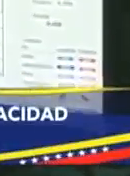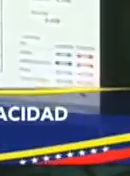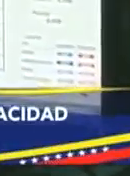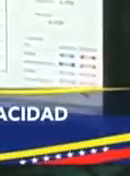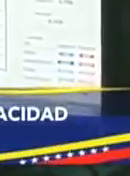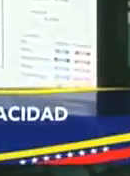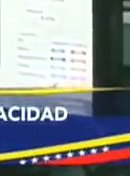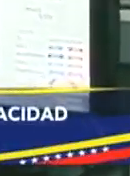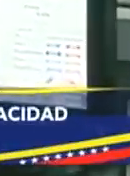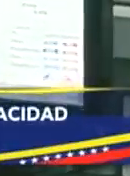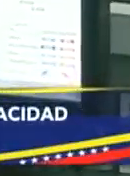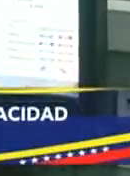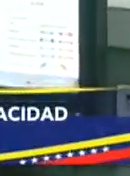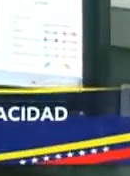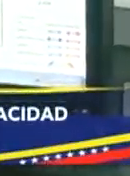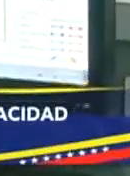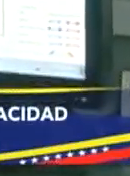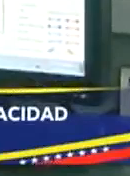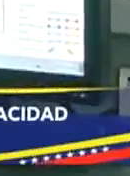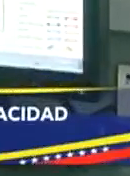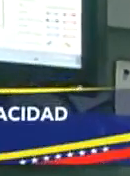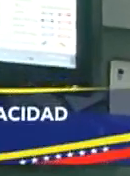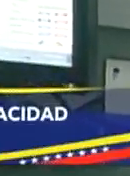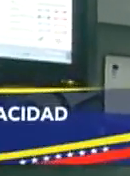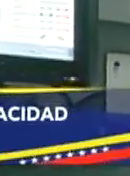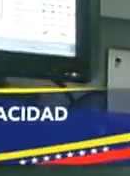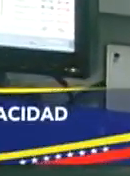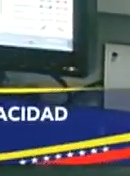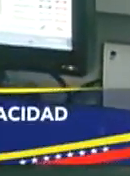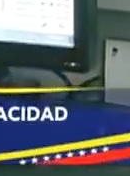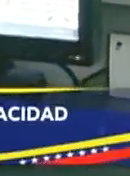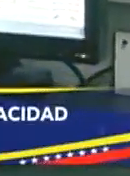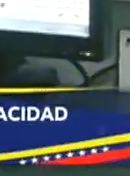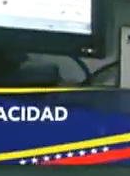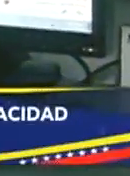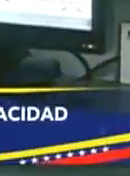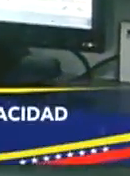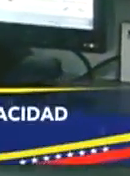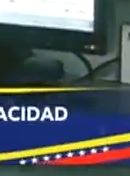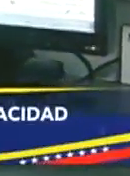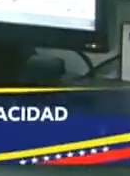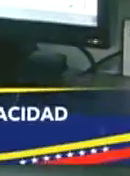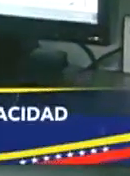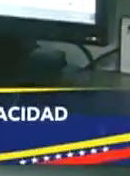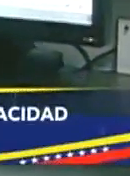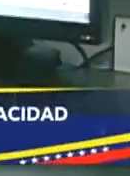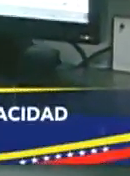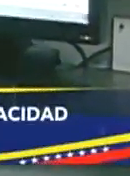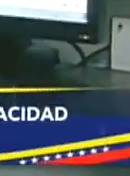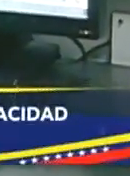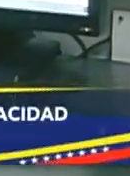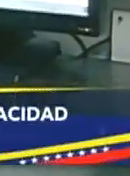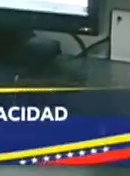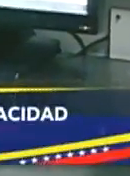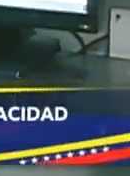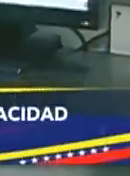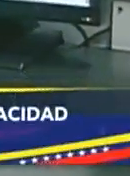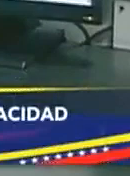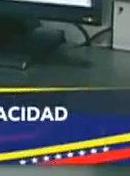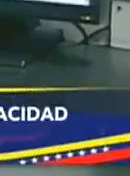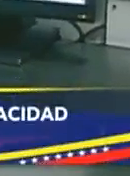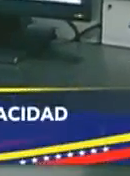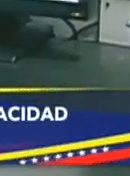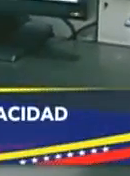ver, aquí esto es en vivo y en directo, como usted siempre nos ha pedido, y decirle bueno, a todo el pueblo venezolano